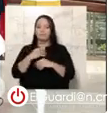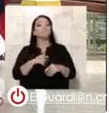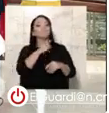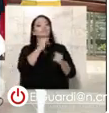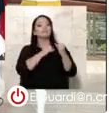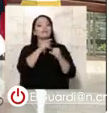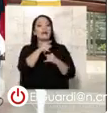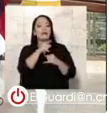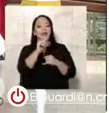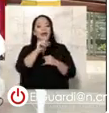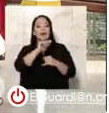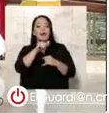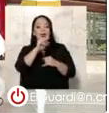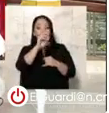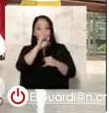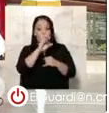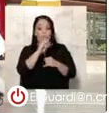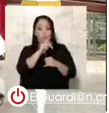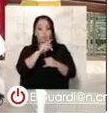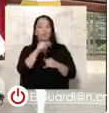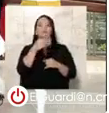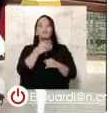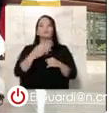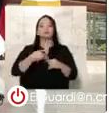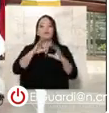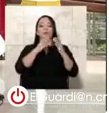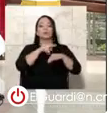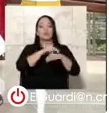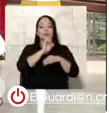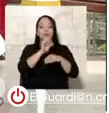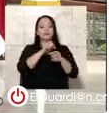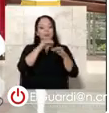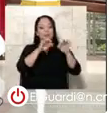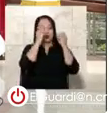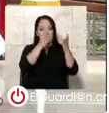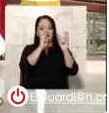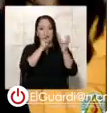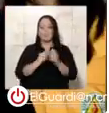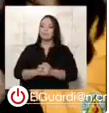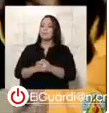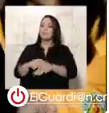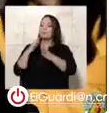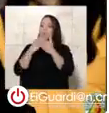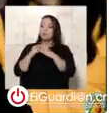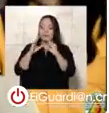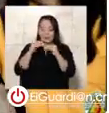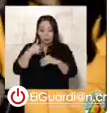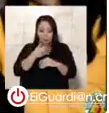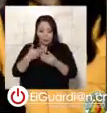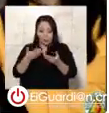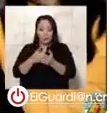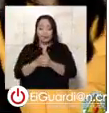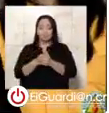Picado, presidente ejecutivo de la Comisión Nacional de Emergencias, tiene un importante anuncio de este tema. Muy buenas tardes, señor